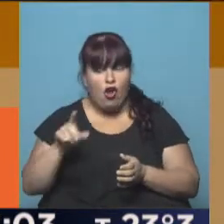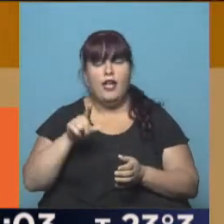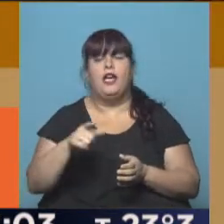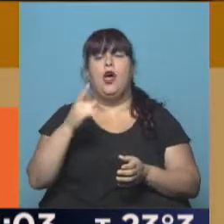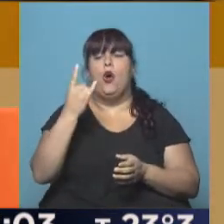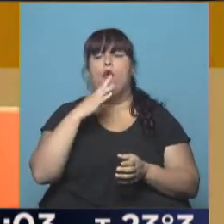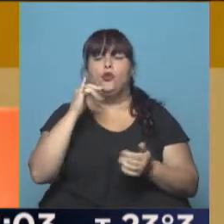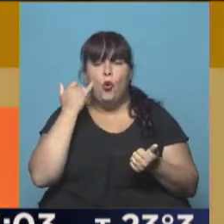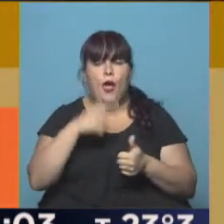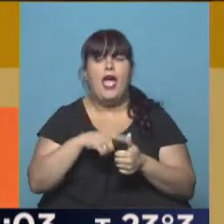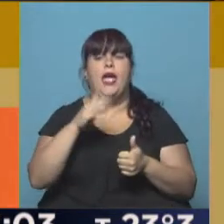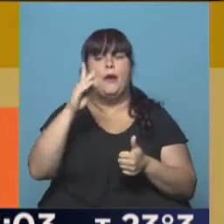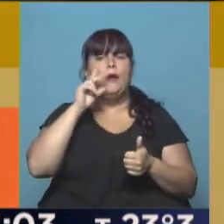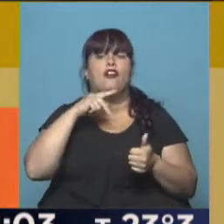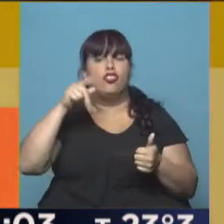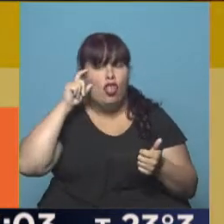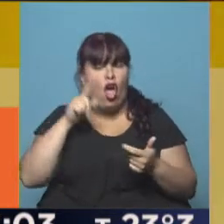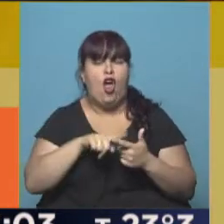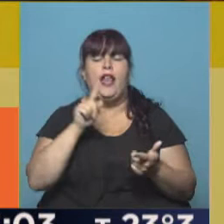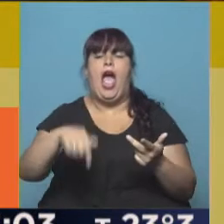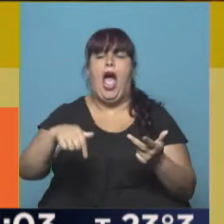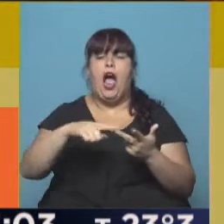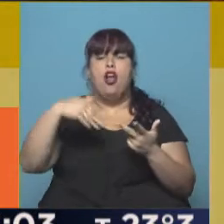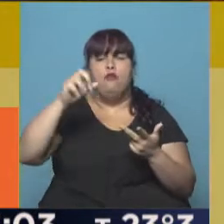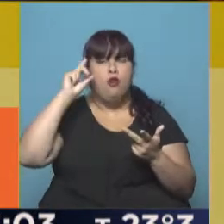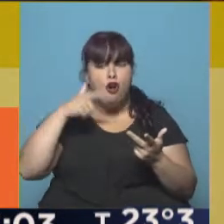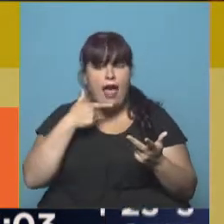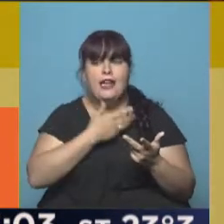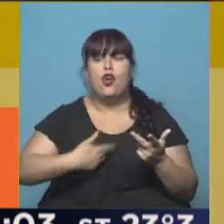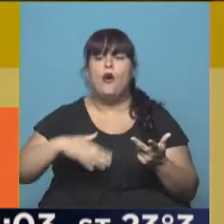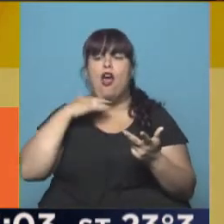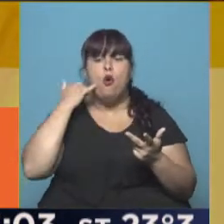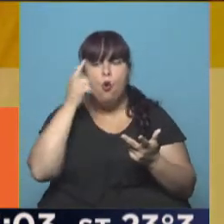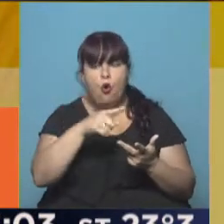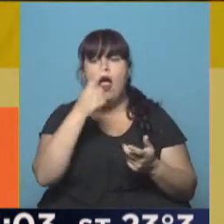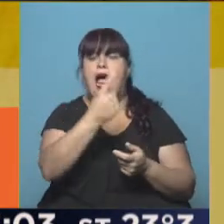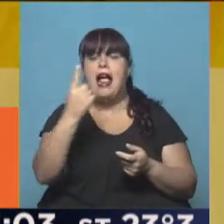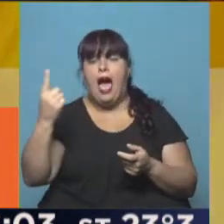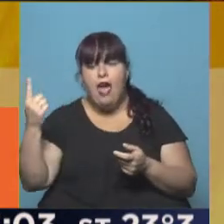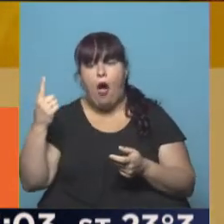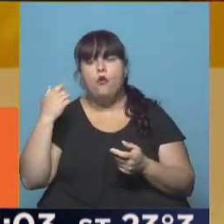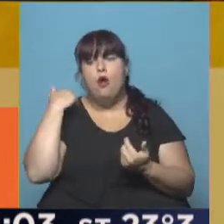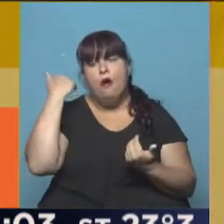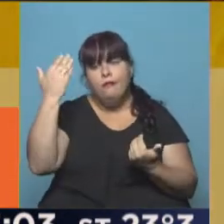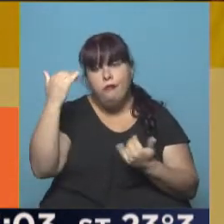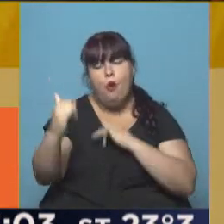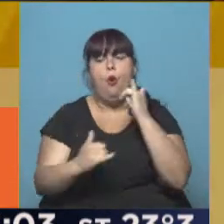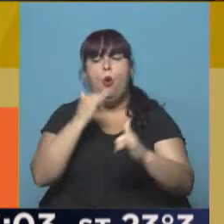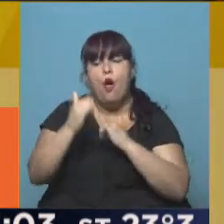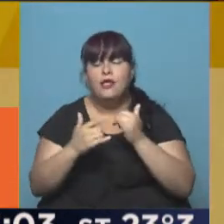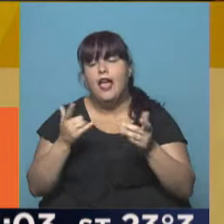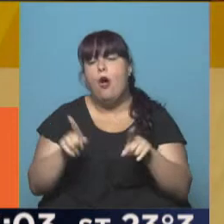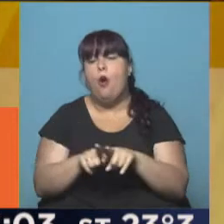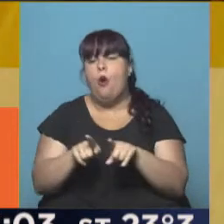estuvo Urtubey, estuvo Roxana Bertone, está en estos momentos Gerardo Morales, el gobernador de Jujuy, cada uno está planteando,